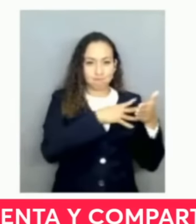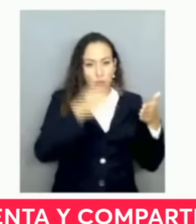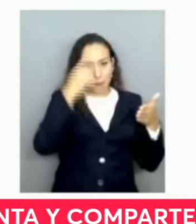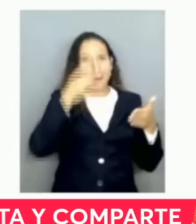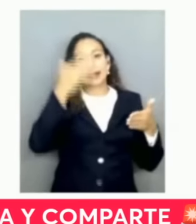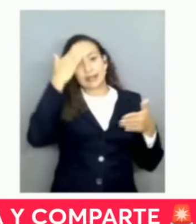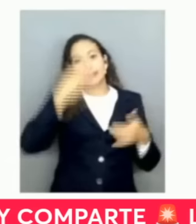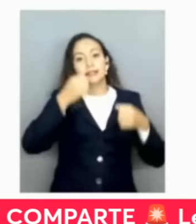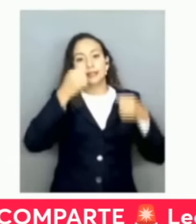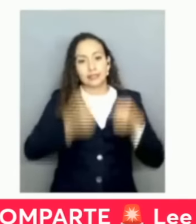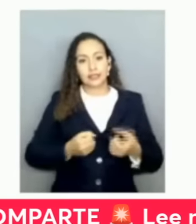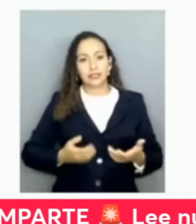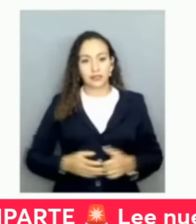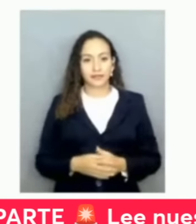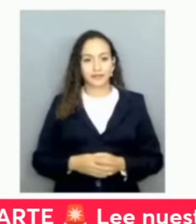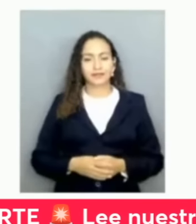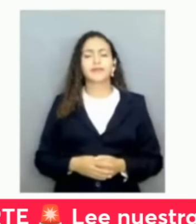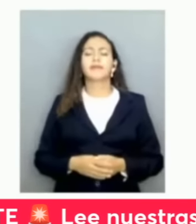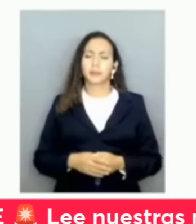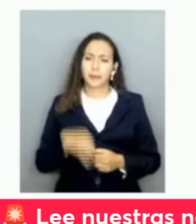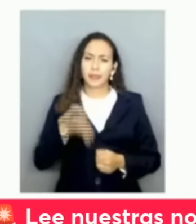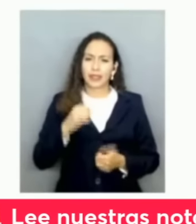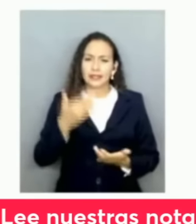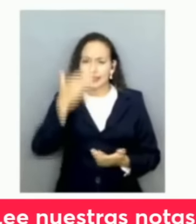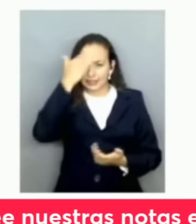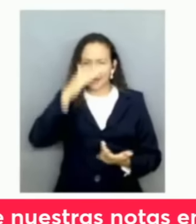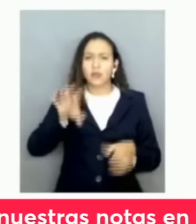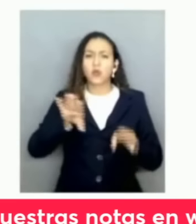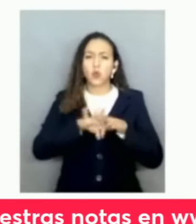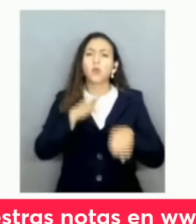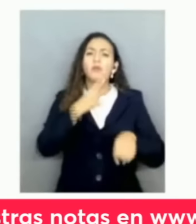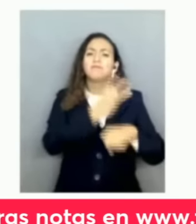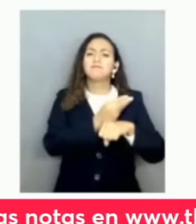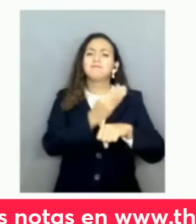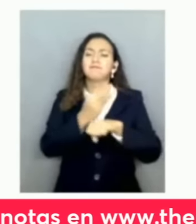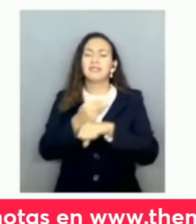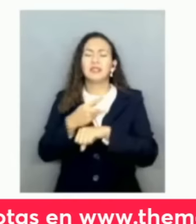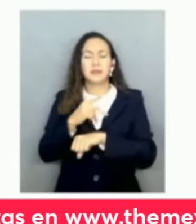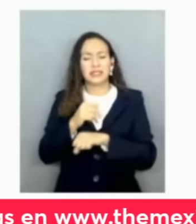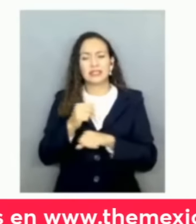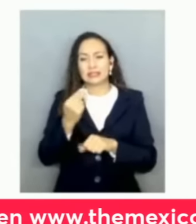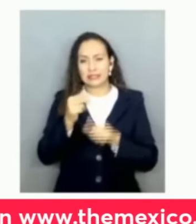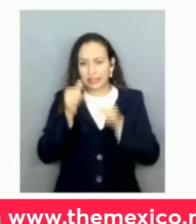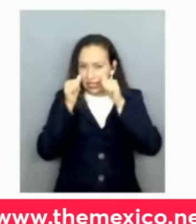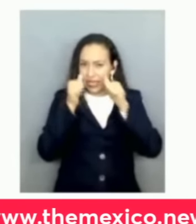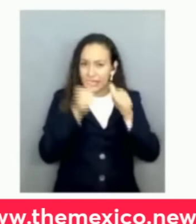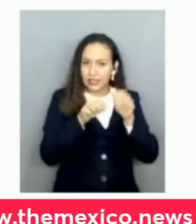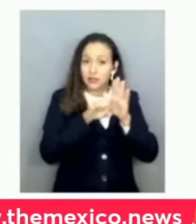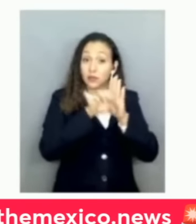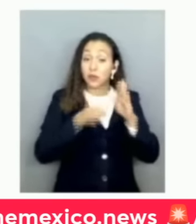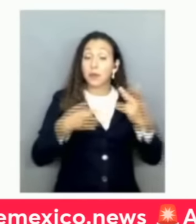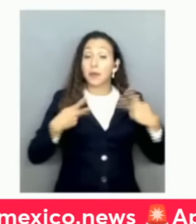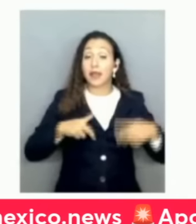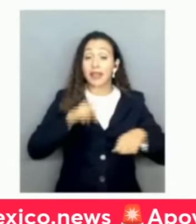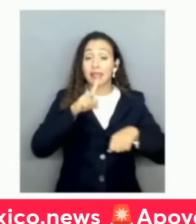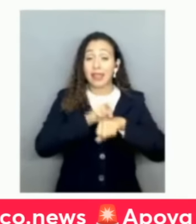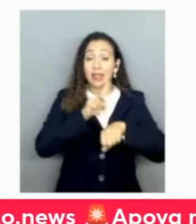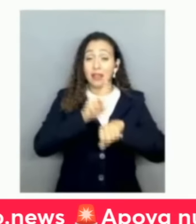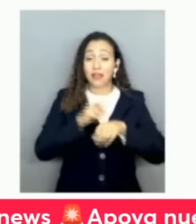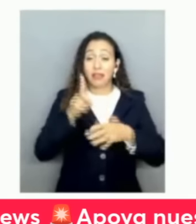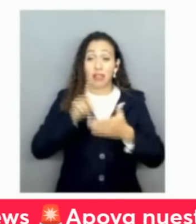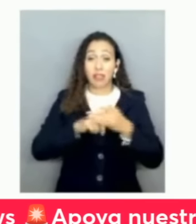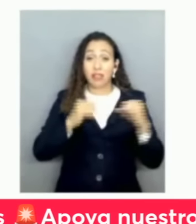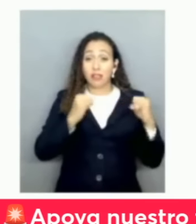soluciones también teníamos que voltear a ver a quienes trabajan día a día en estos